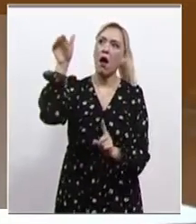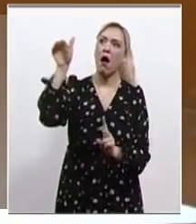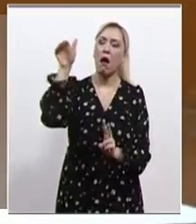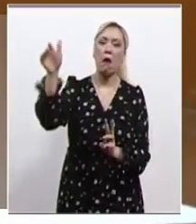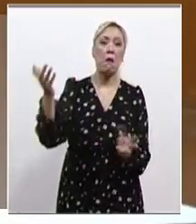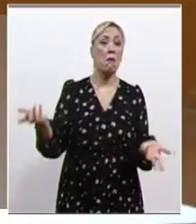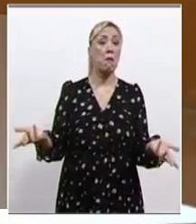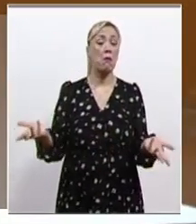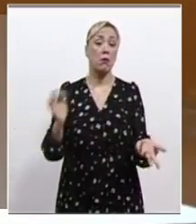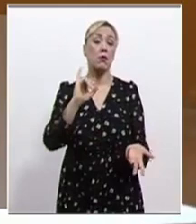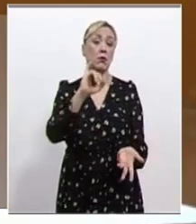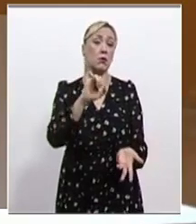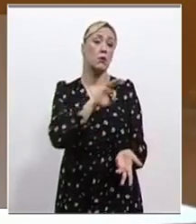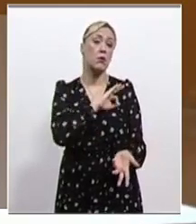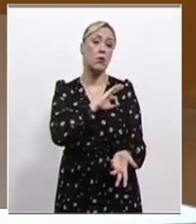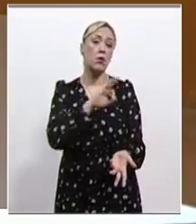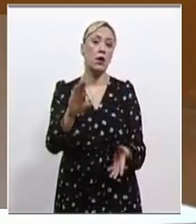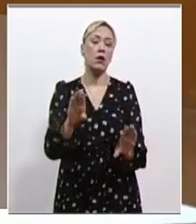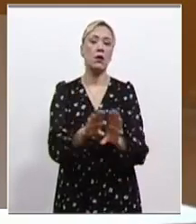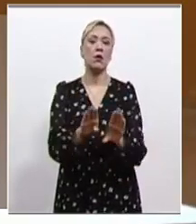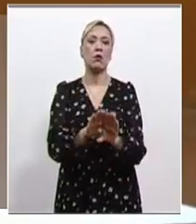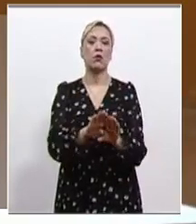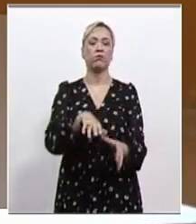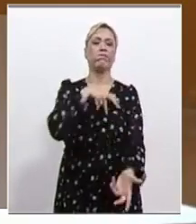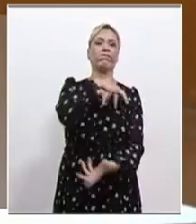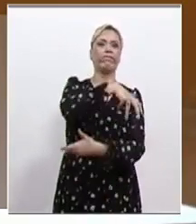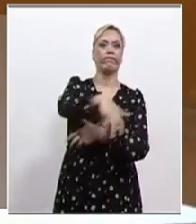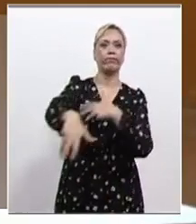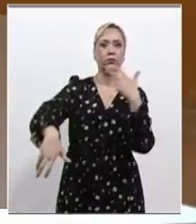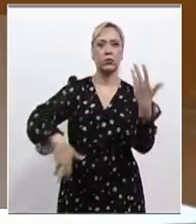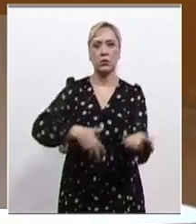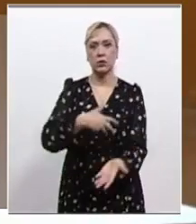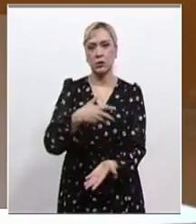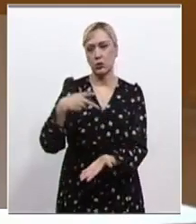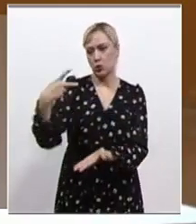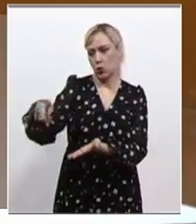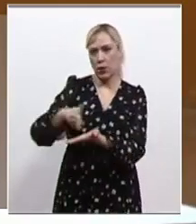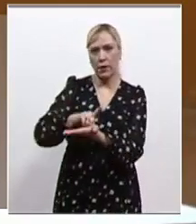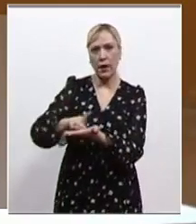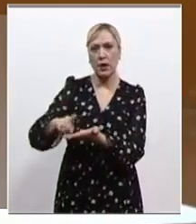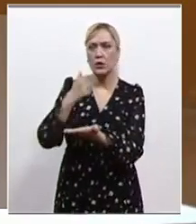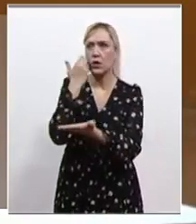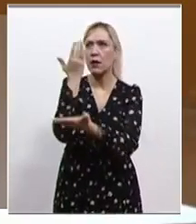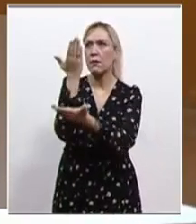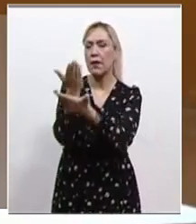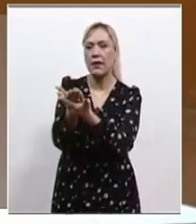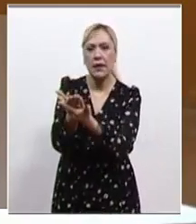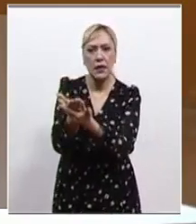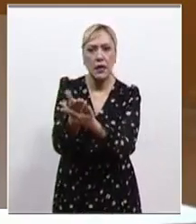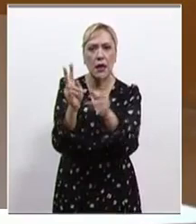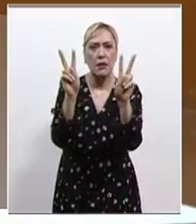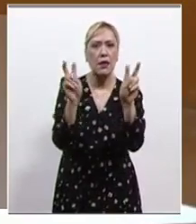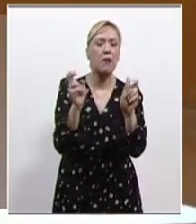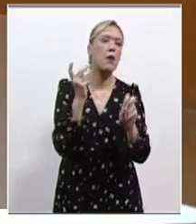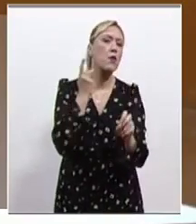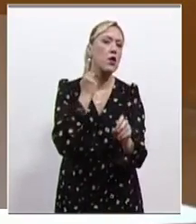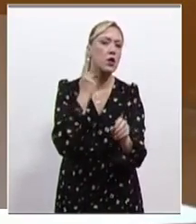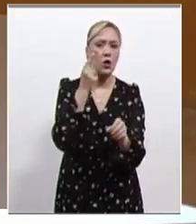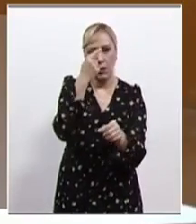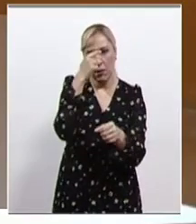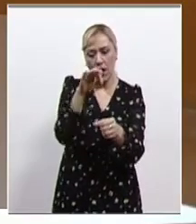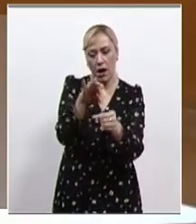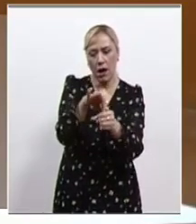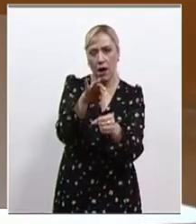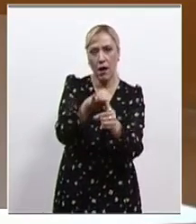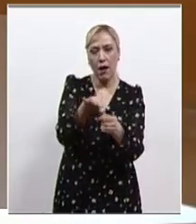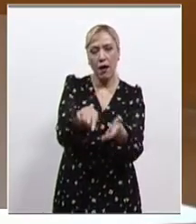susceptible de generar una eventual afectación al derecho de petición en la materia política electoral y a la